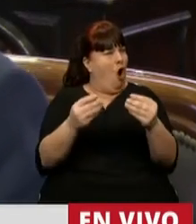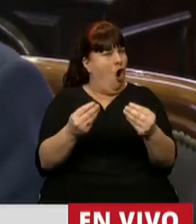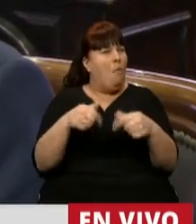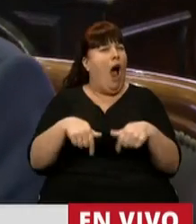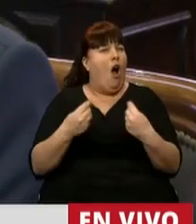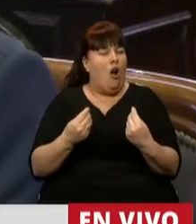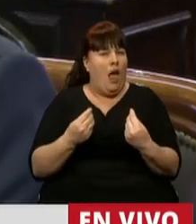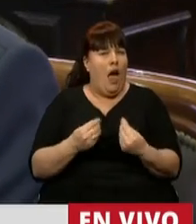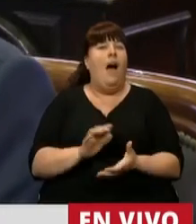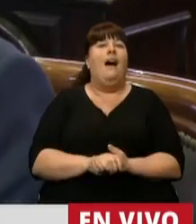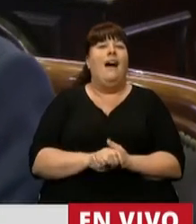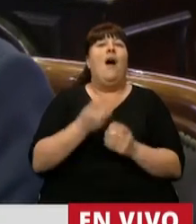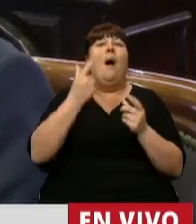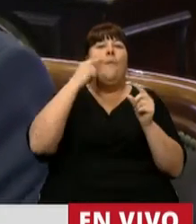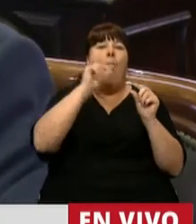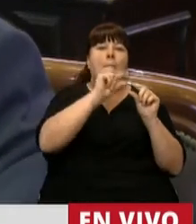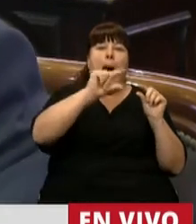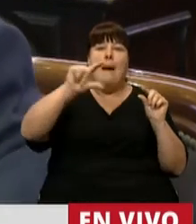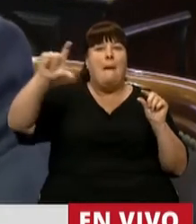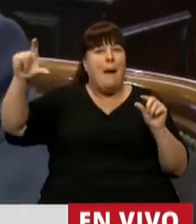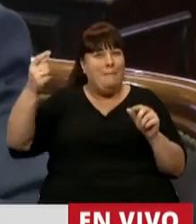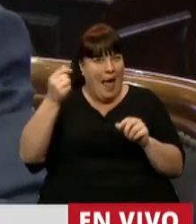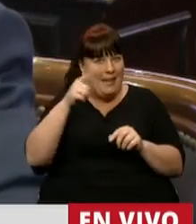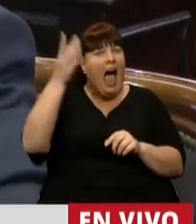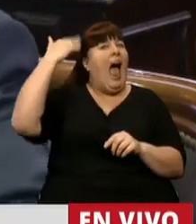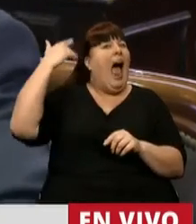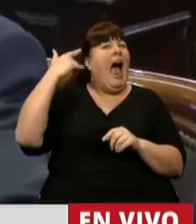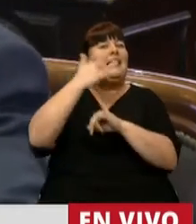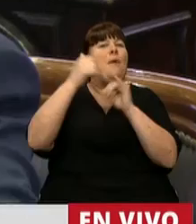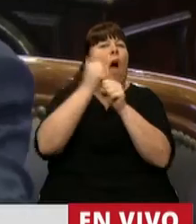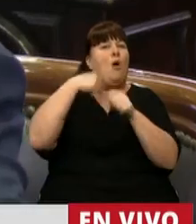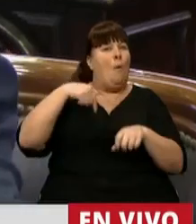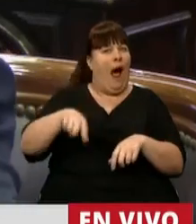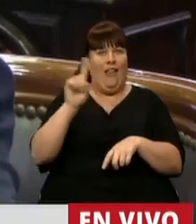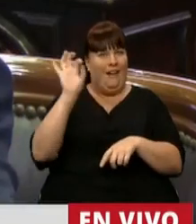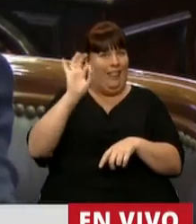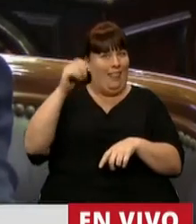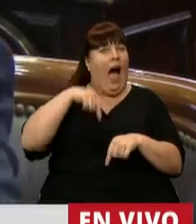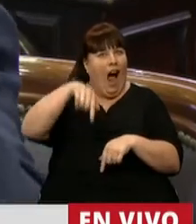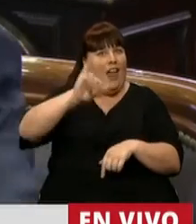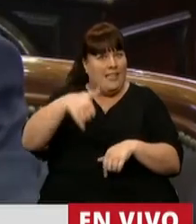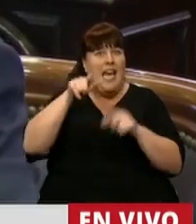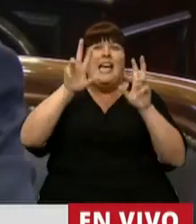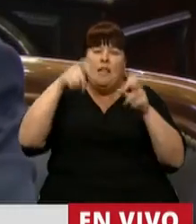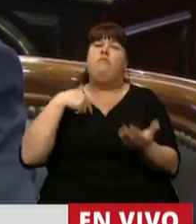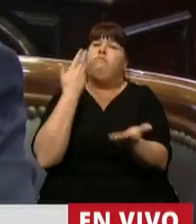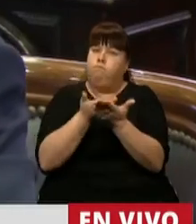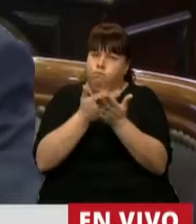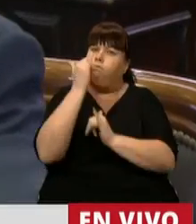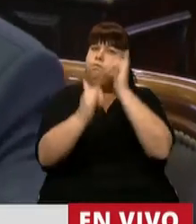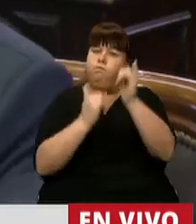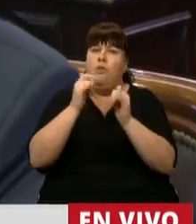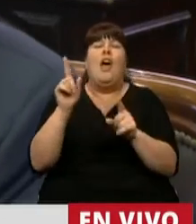hacemos ahora? Hicieron el escalonamiento. Algo que no ocurrió en la media sanción que dimos en esta Cámara. Y era un tema y nosotros lo